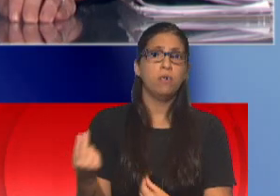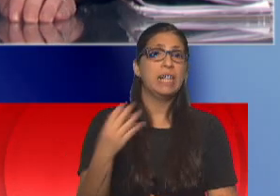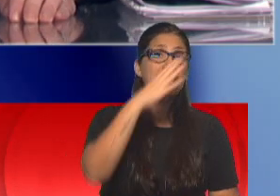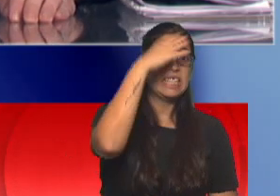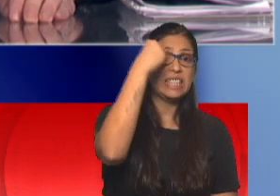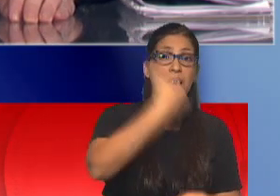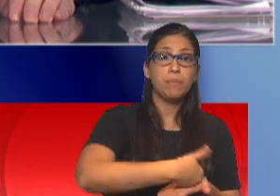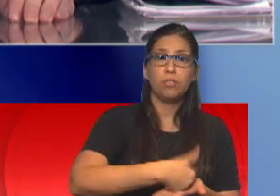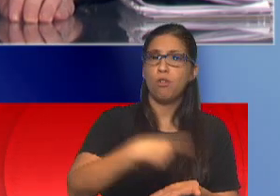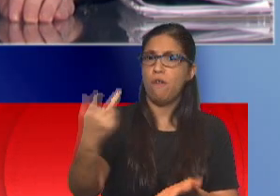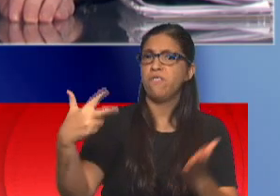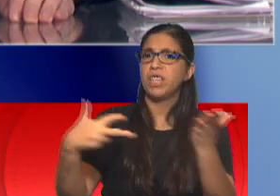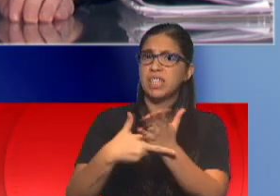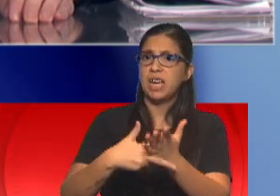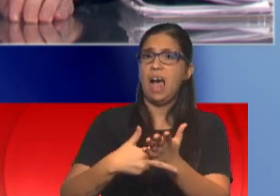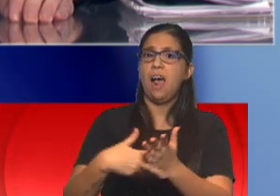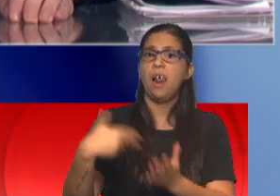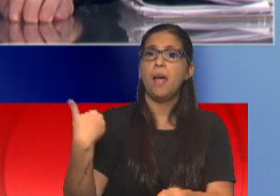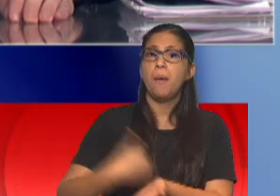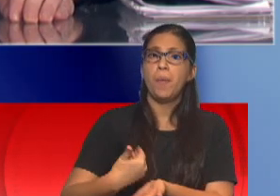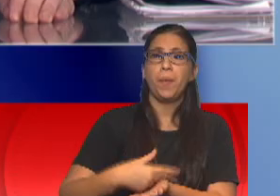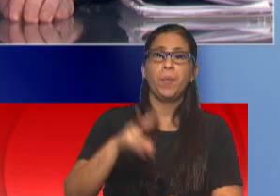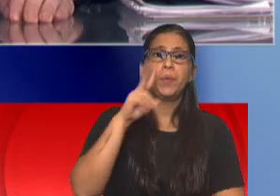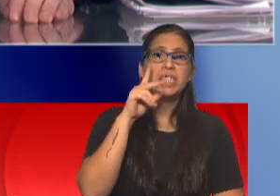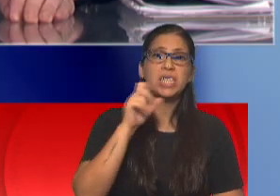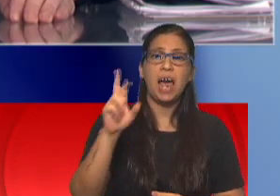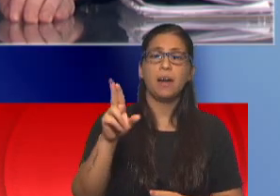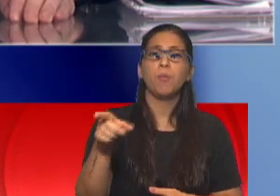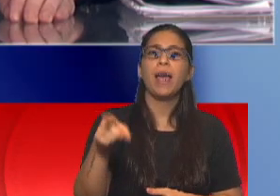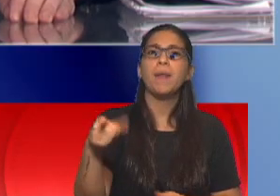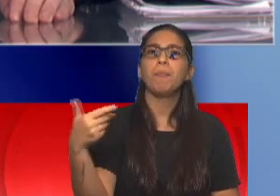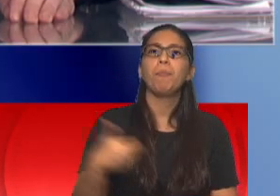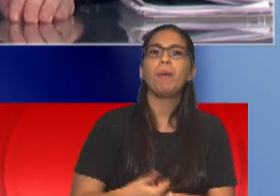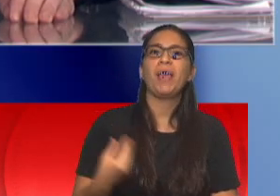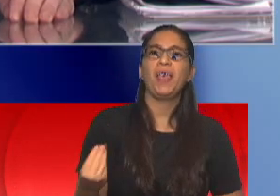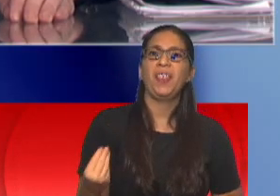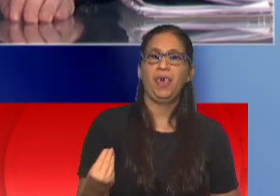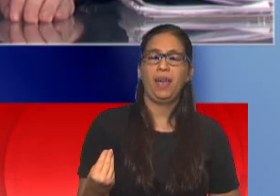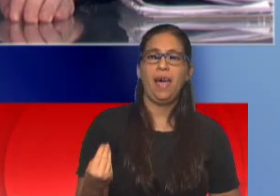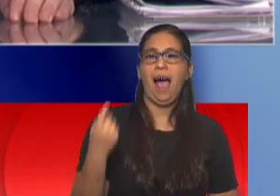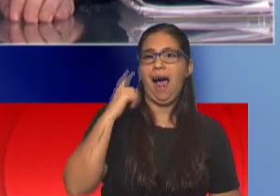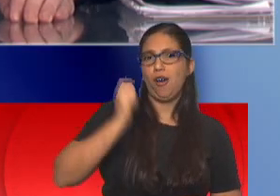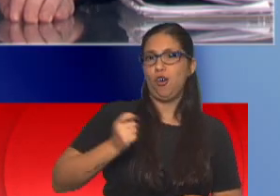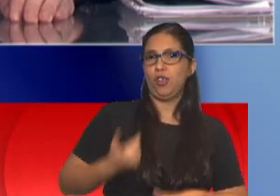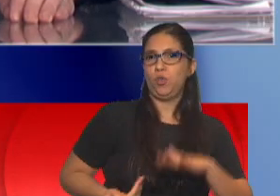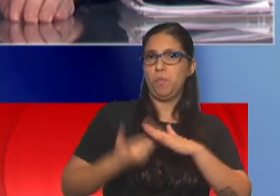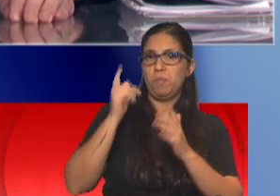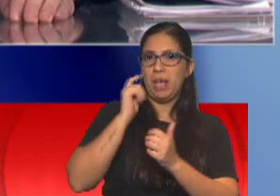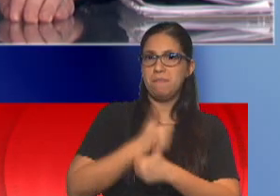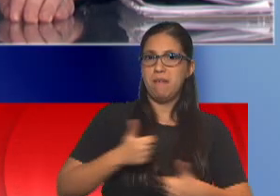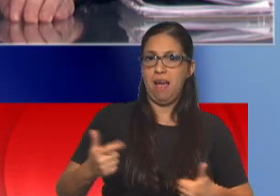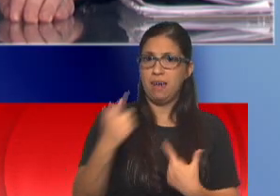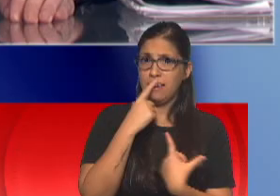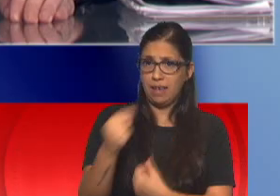de Kirchner, sino también del fiscal Mario Villar, que Mario Villar lo que está pidiendo ahora a la Corte Suprema, que también fue en